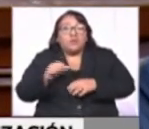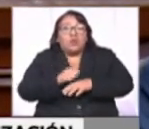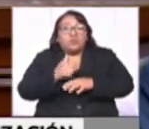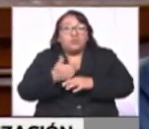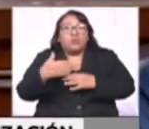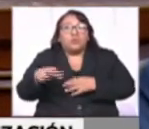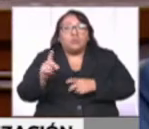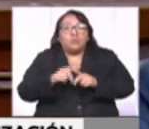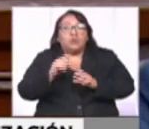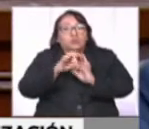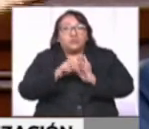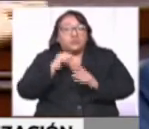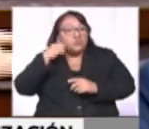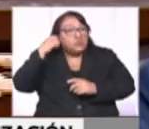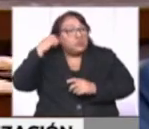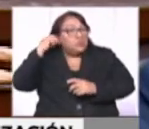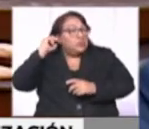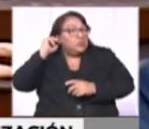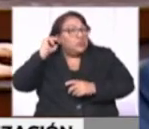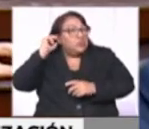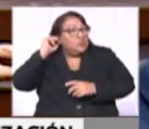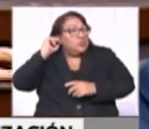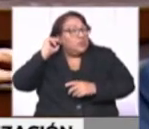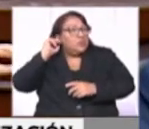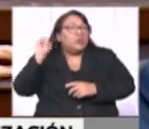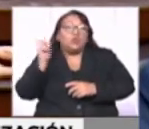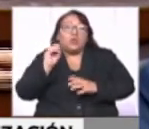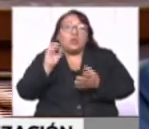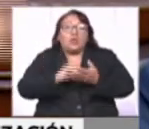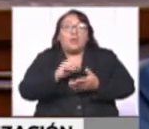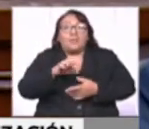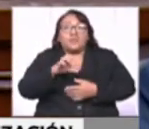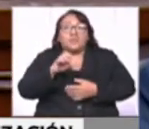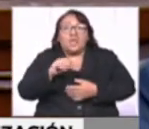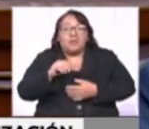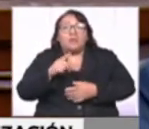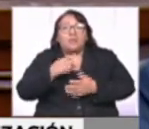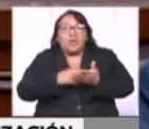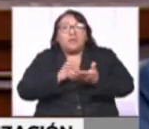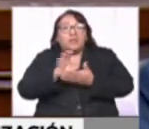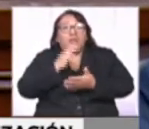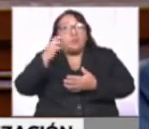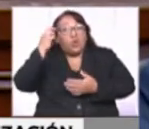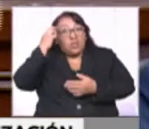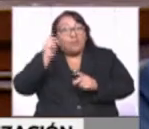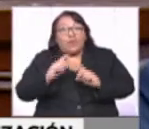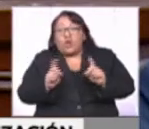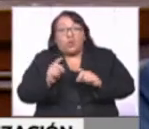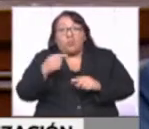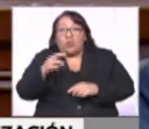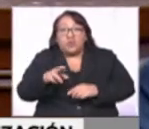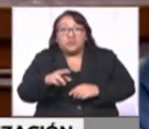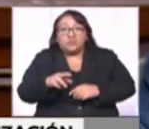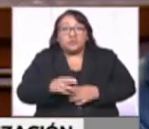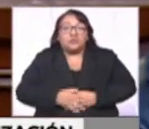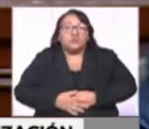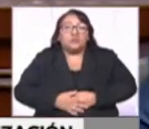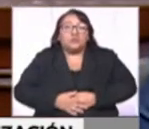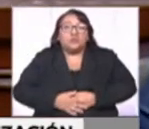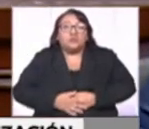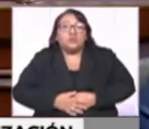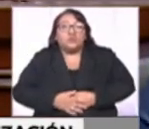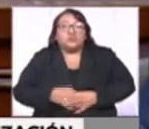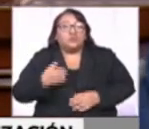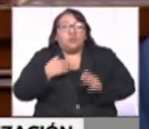autónomo constitucionalmente. Yo no creo que debería depender de PCM justamente para evitar la politización. Pero no por eso yo voy a